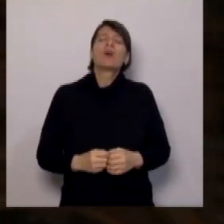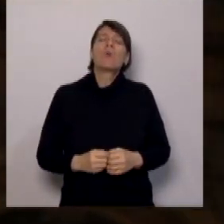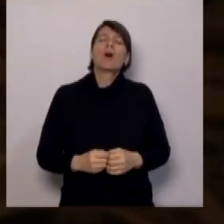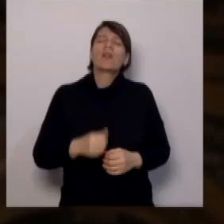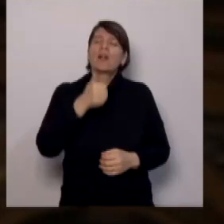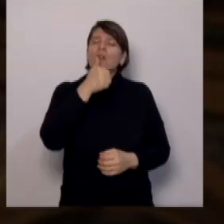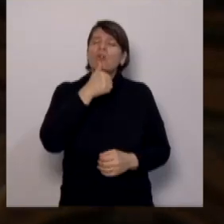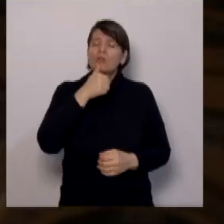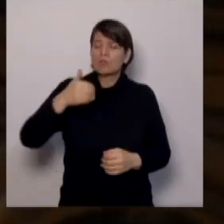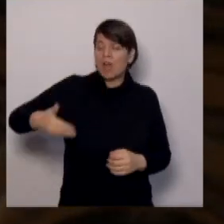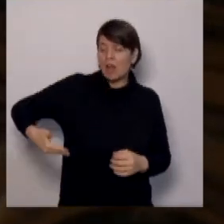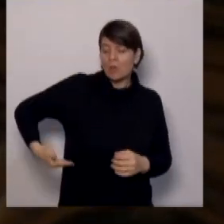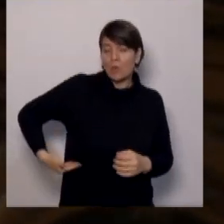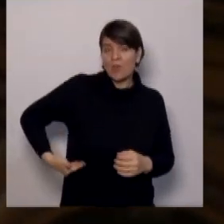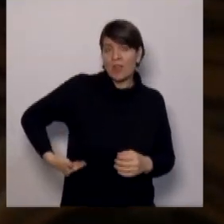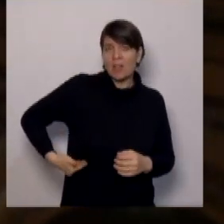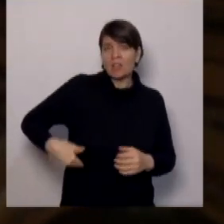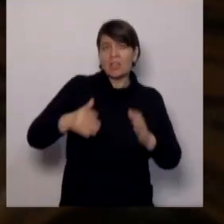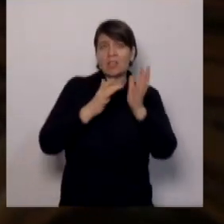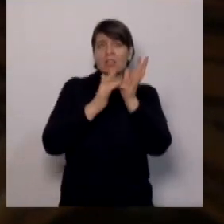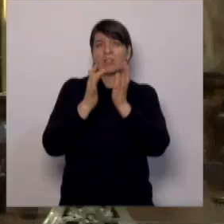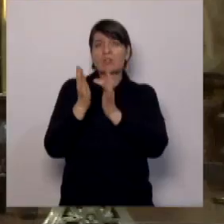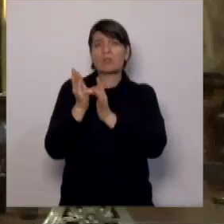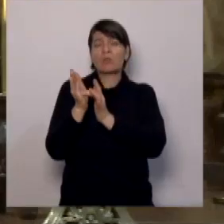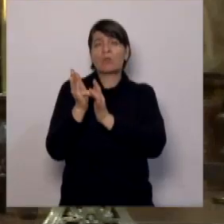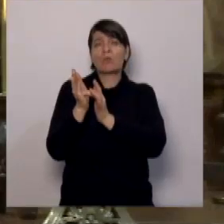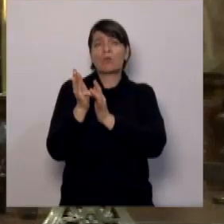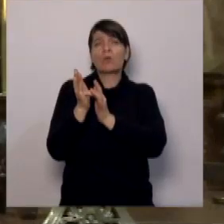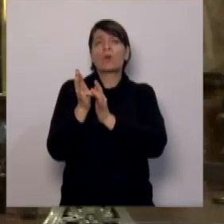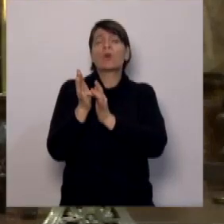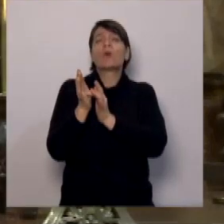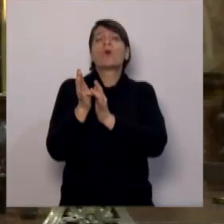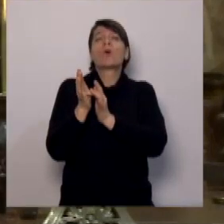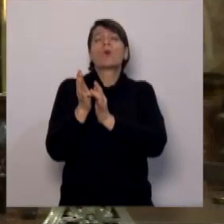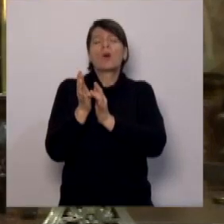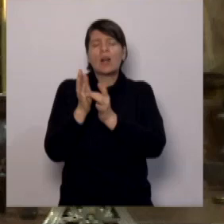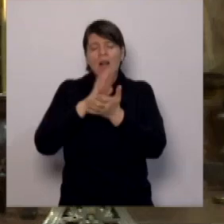Agua del costado de Cristo,